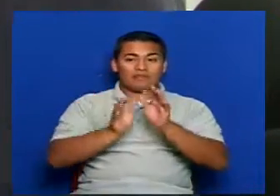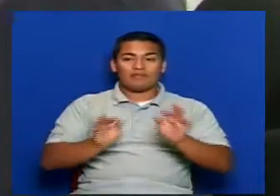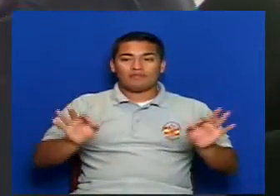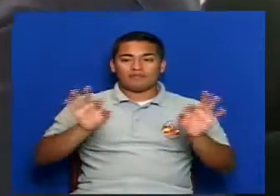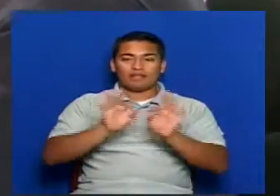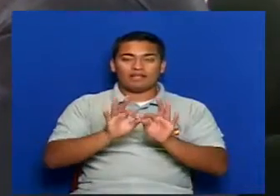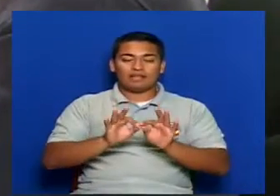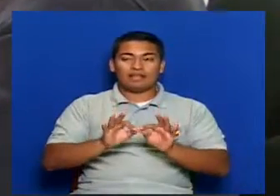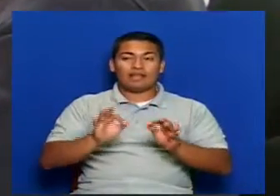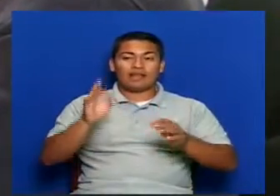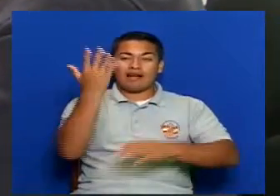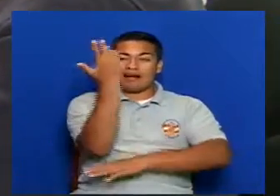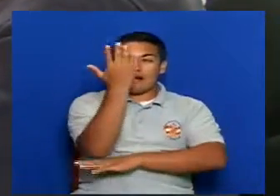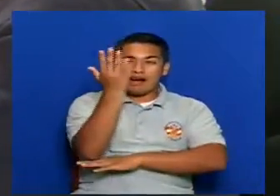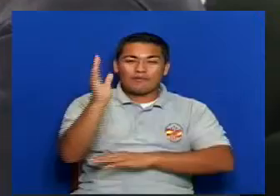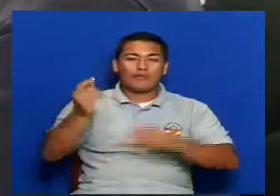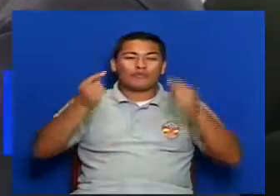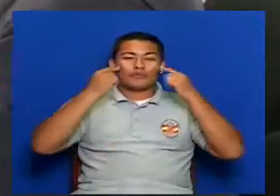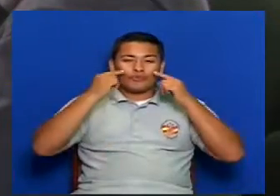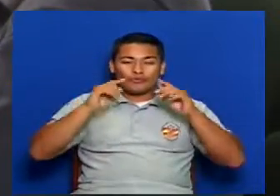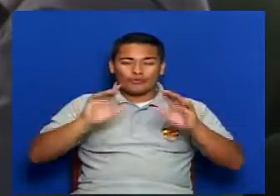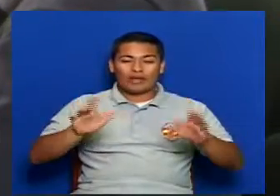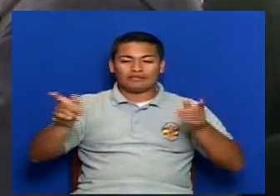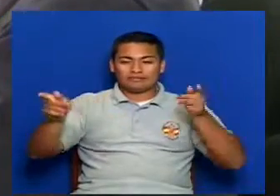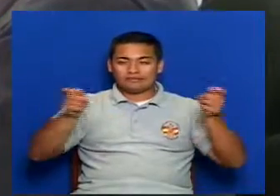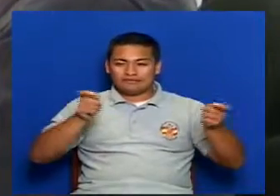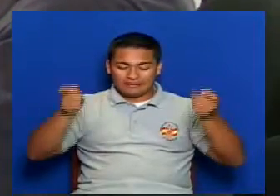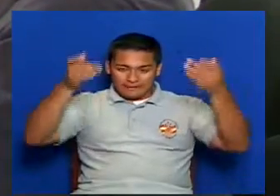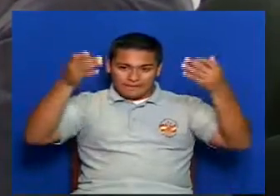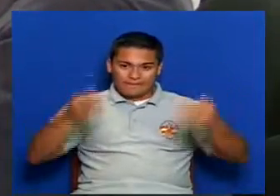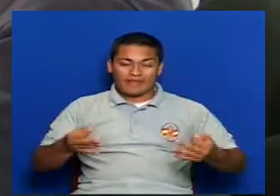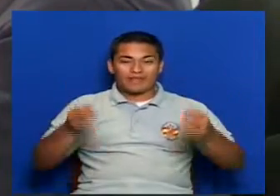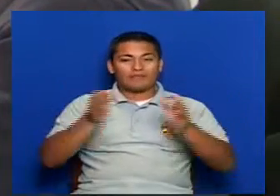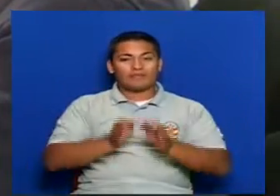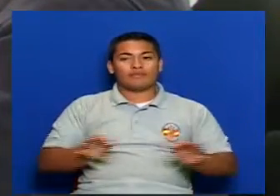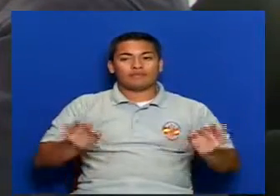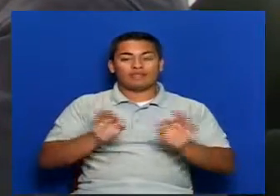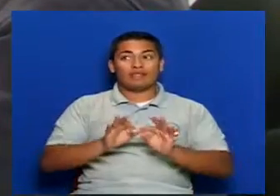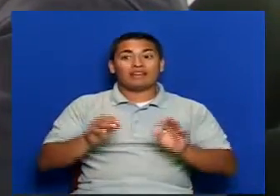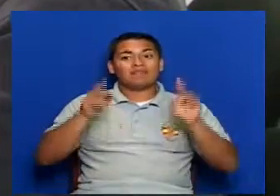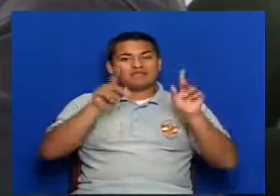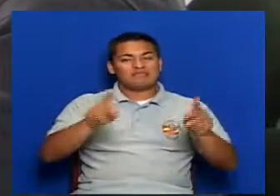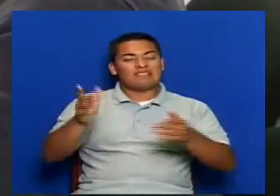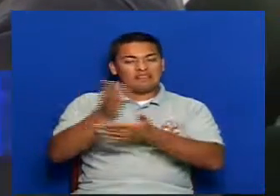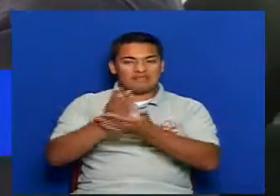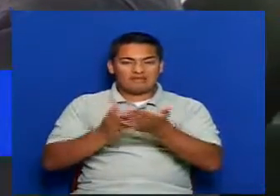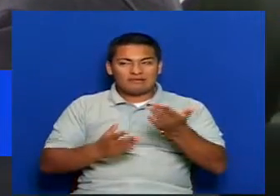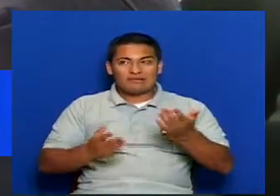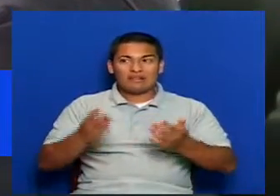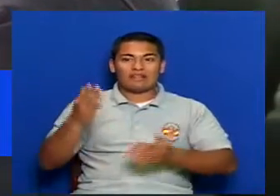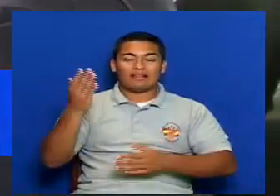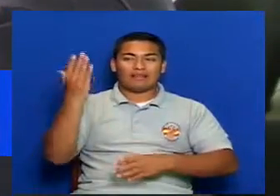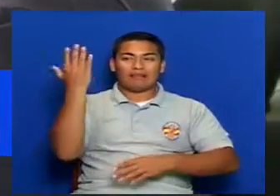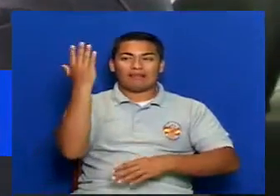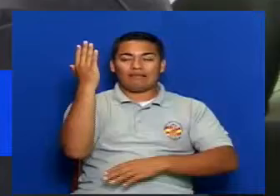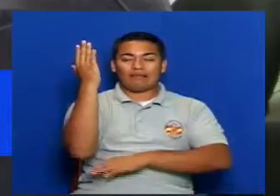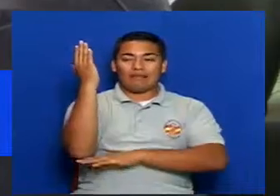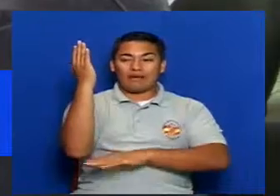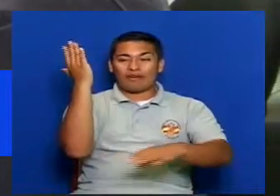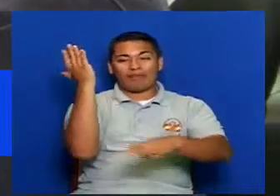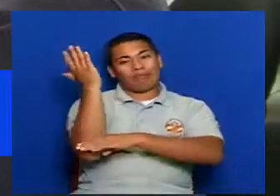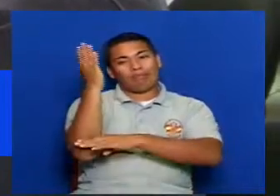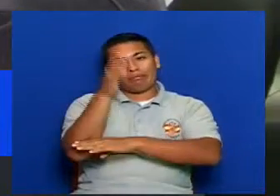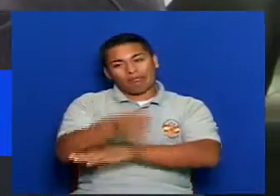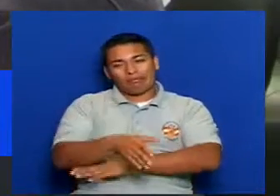especie y el control que ha habido ha ayudado enormemente a pesar del corte ilegal que hay en las zonas de amortiguamiento que yo mencionaba